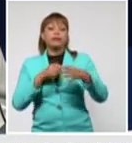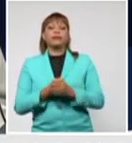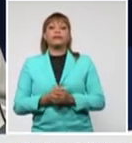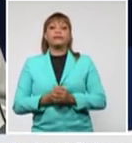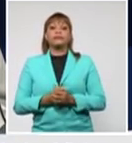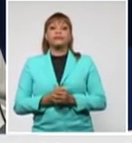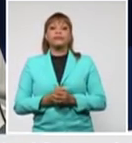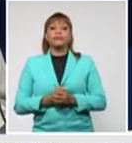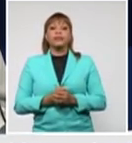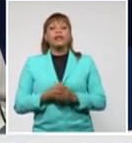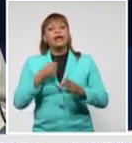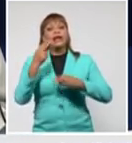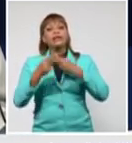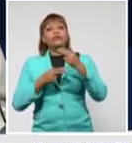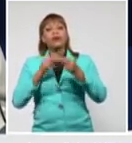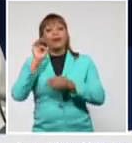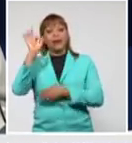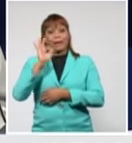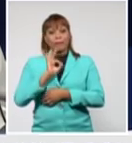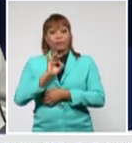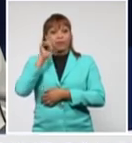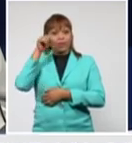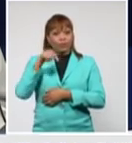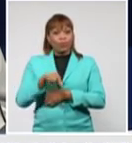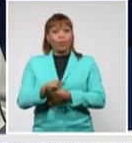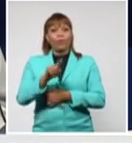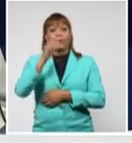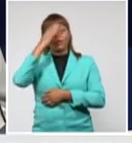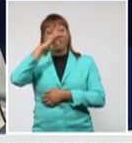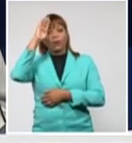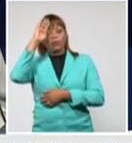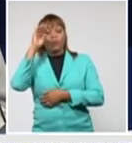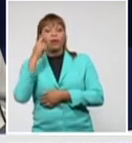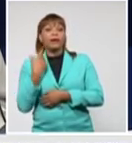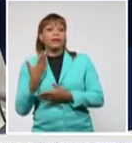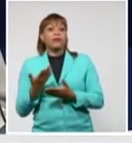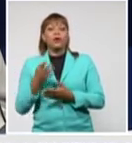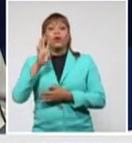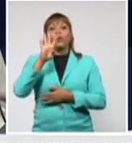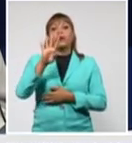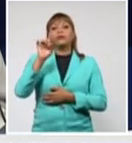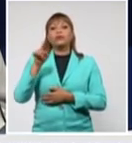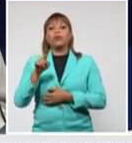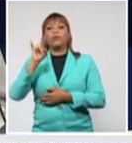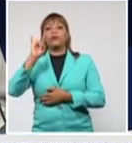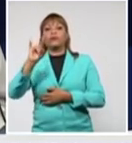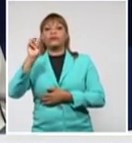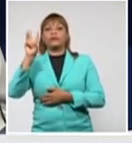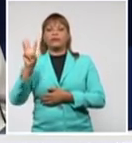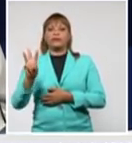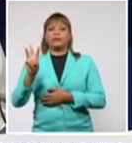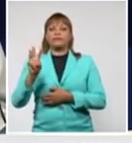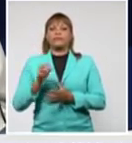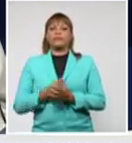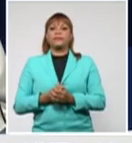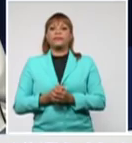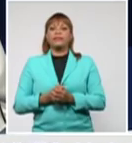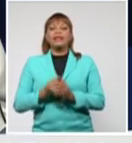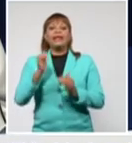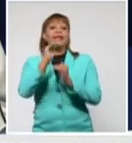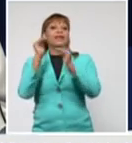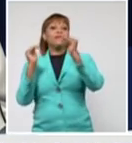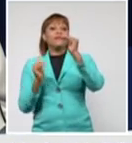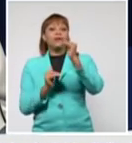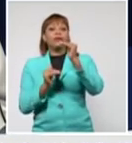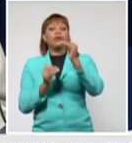Eso hace que la tasa hoy de Cuba sea de 4,93, inferior a la que